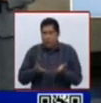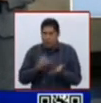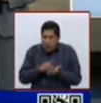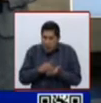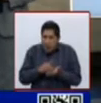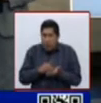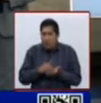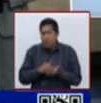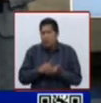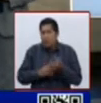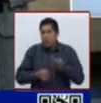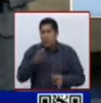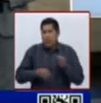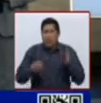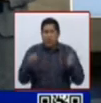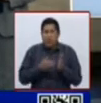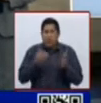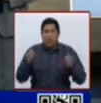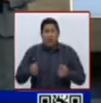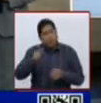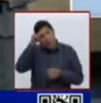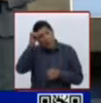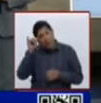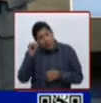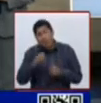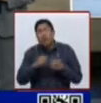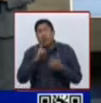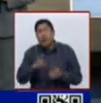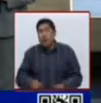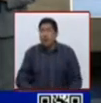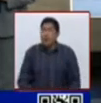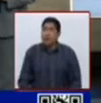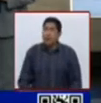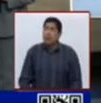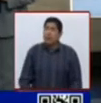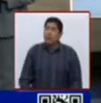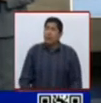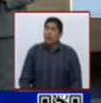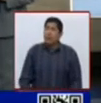reiniciación del juicio contra la señora Áñez. Por favor, ¿cómo está?